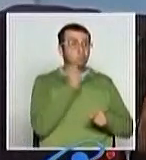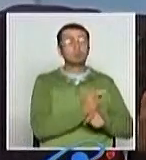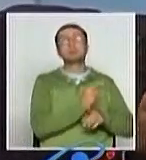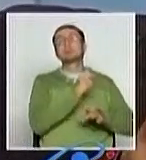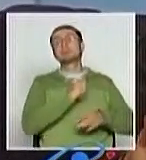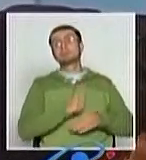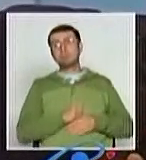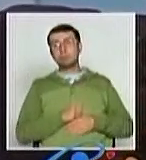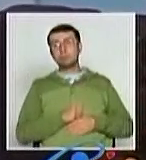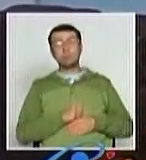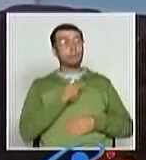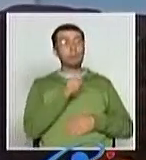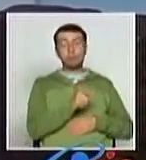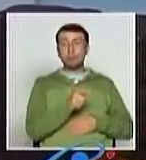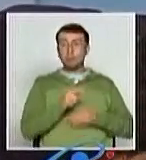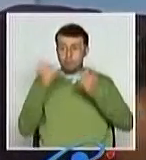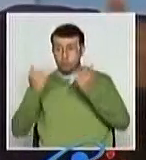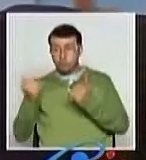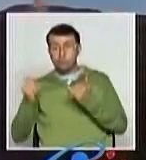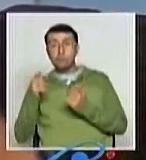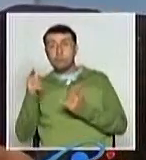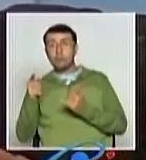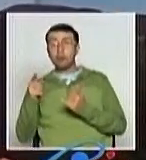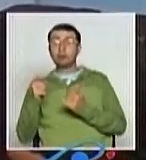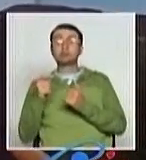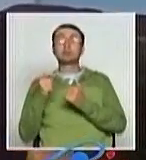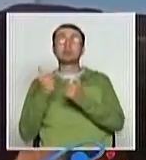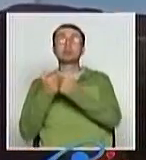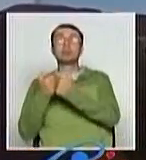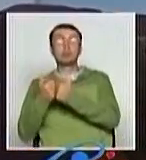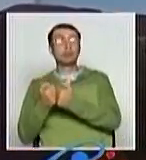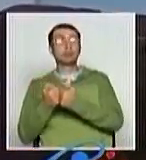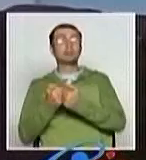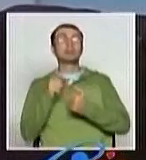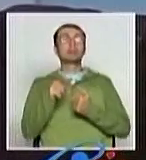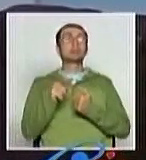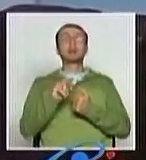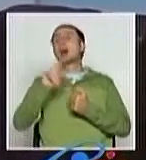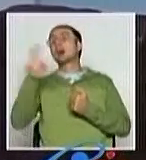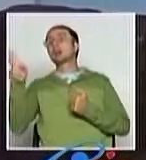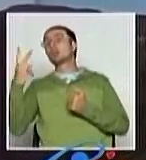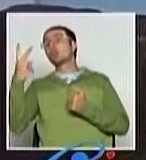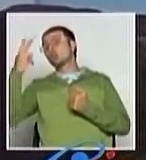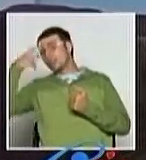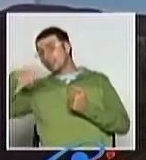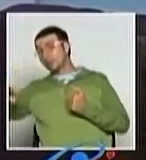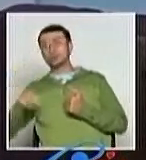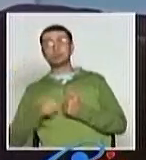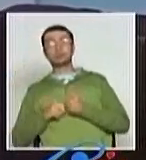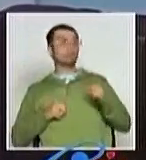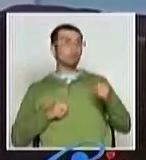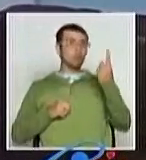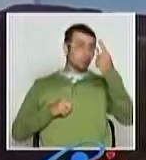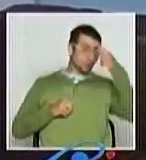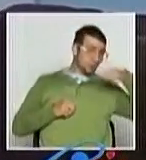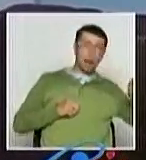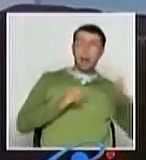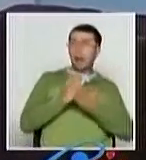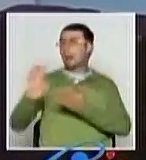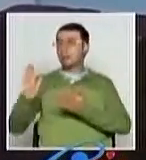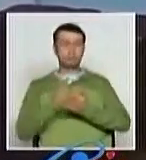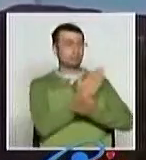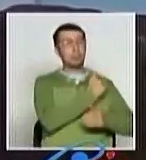su pareja actual en una relación anterior había tenido dos hijos entonces le dijo a esta muchacha en ese